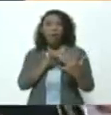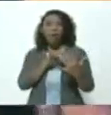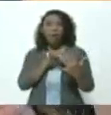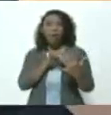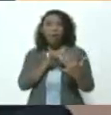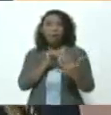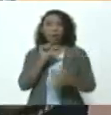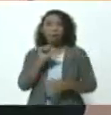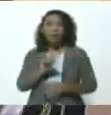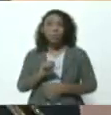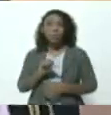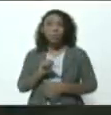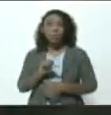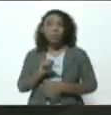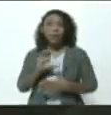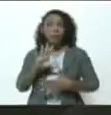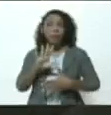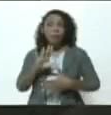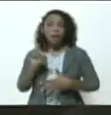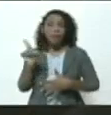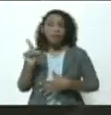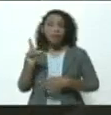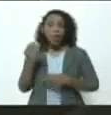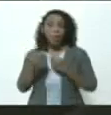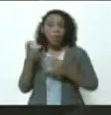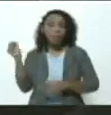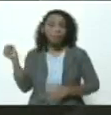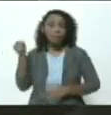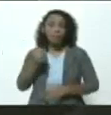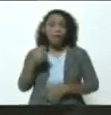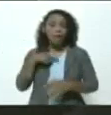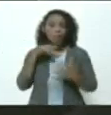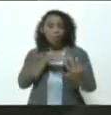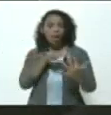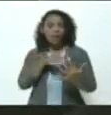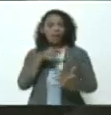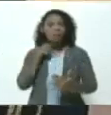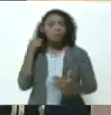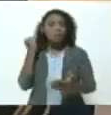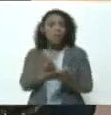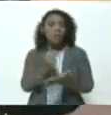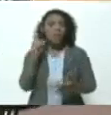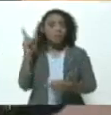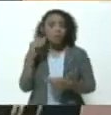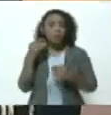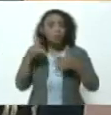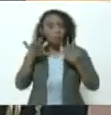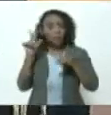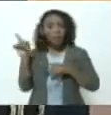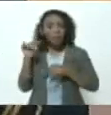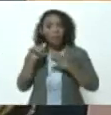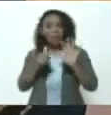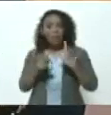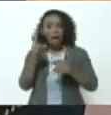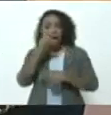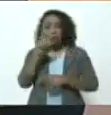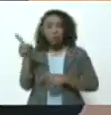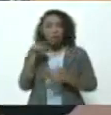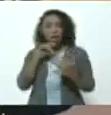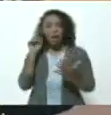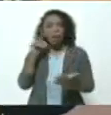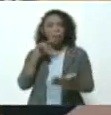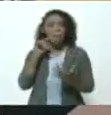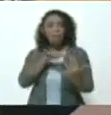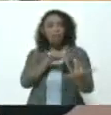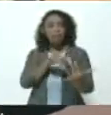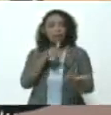la guerra del sur de América, cómo los engañan y los traen aquí a una guerra a muerte y todo lo que supone esos 6 años hasta la batalla de Carabobo,